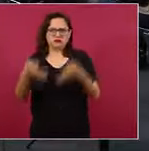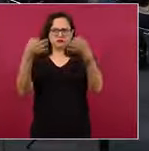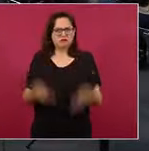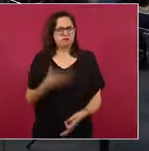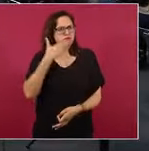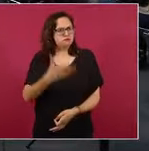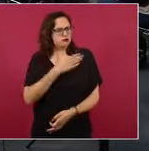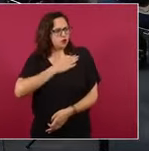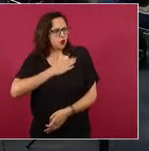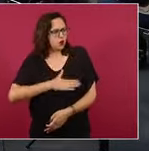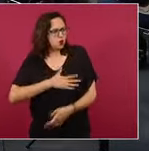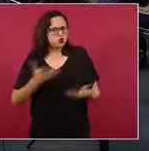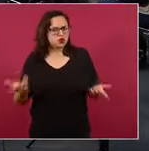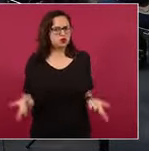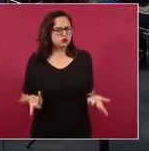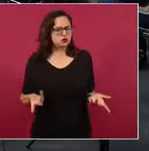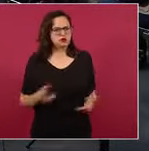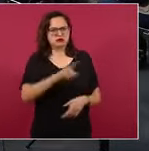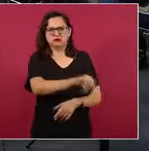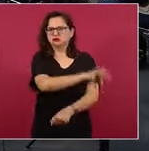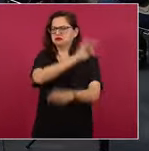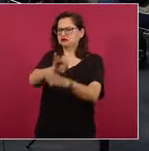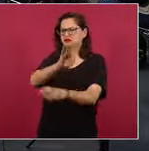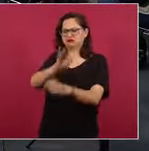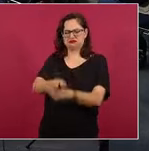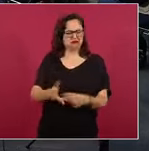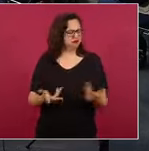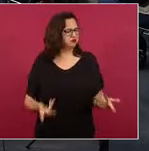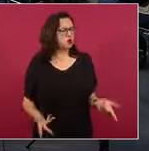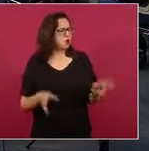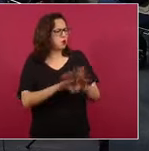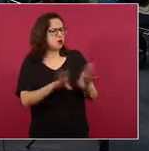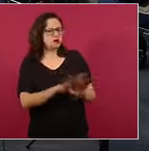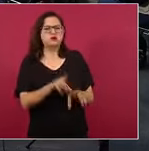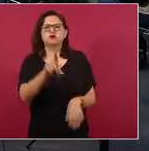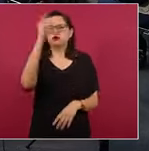desinformación, porque son